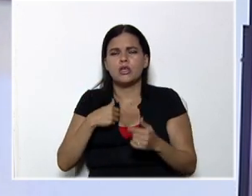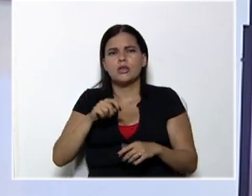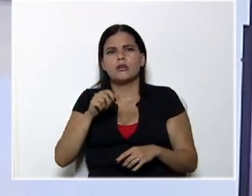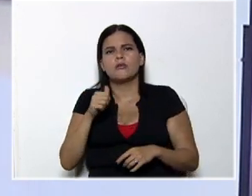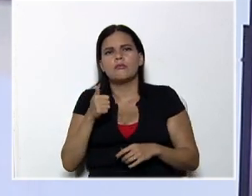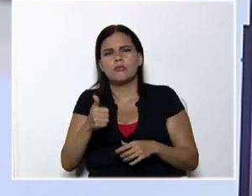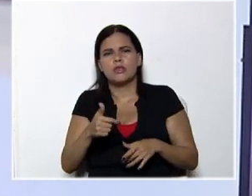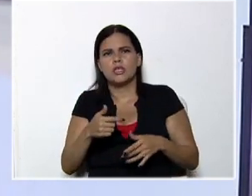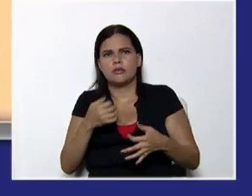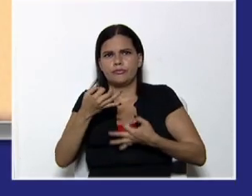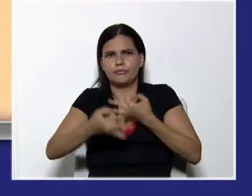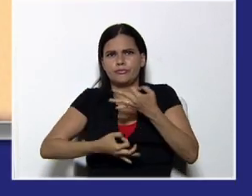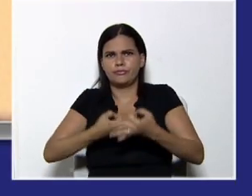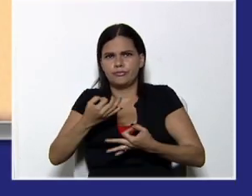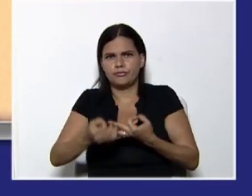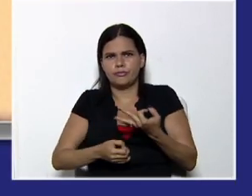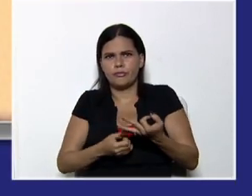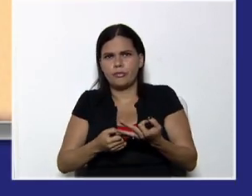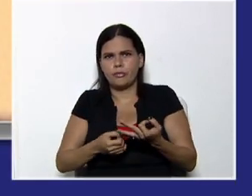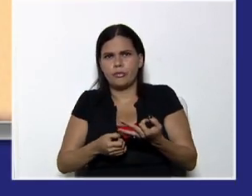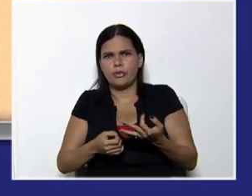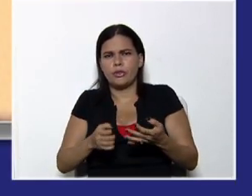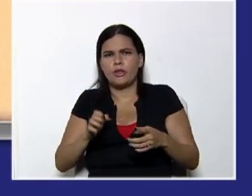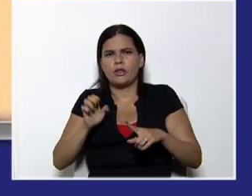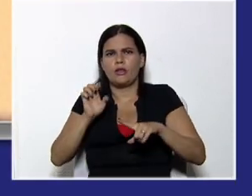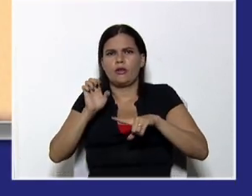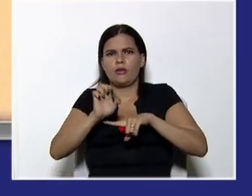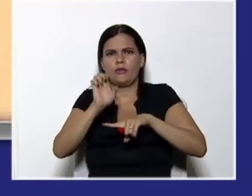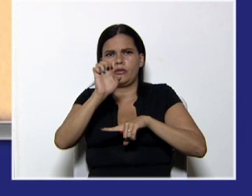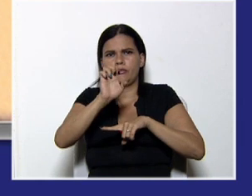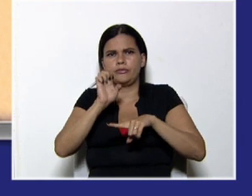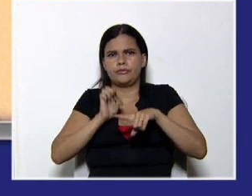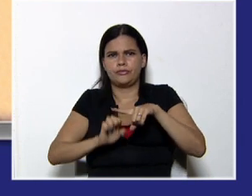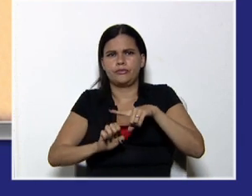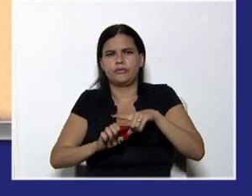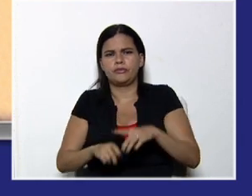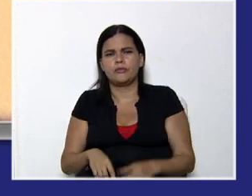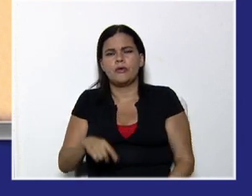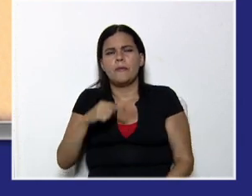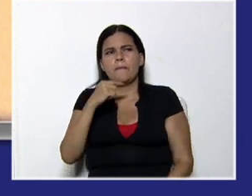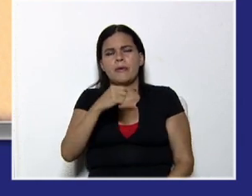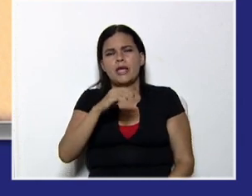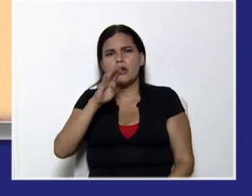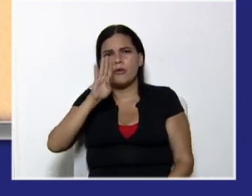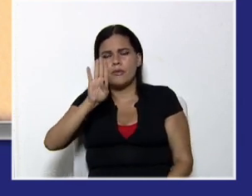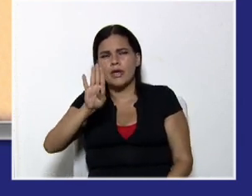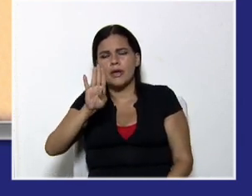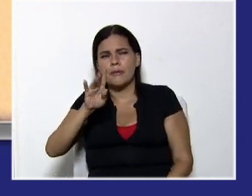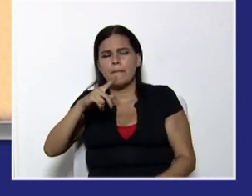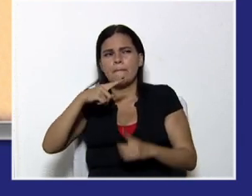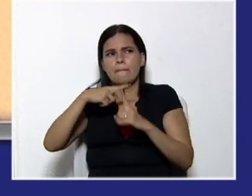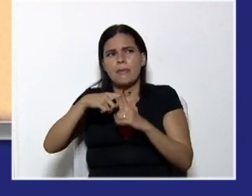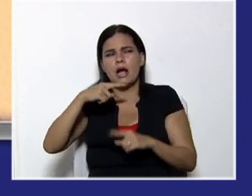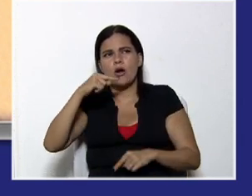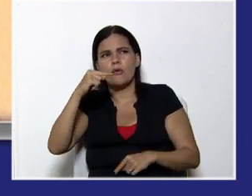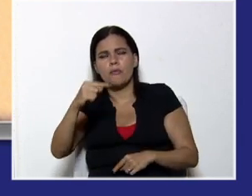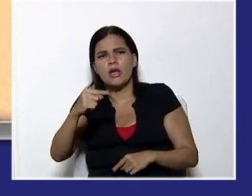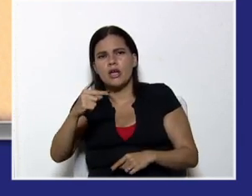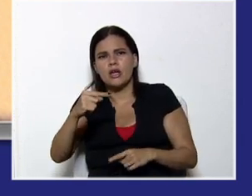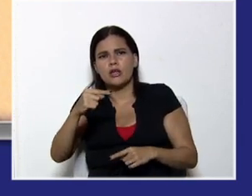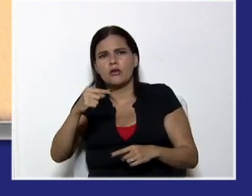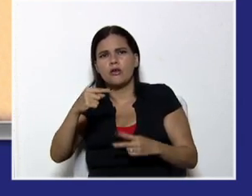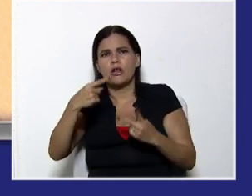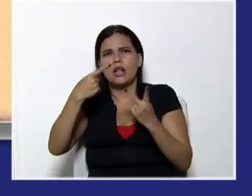fórmula. Se llama la resolvente. Menos b más o menos la raíz cuadrada de b al cuadrado